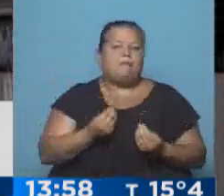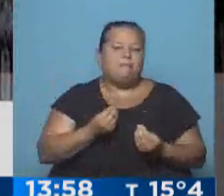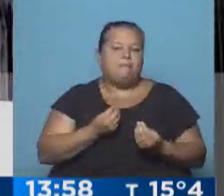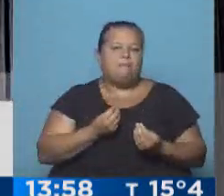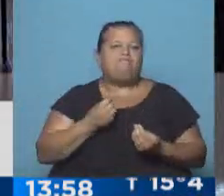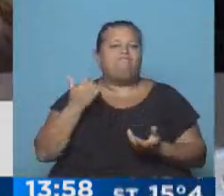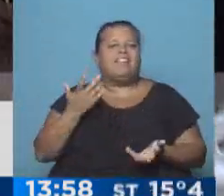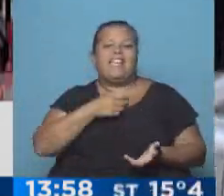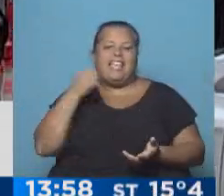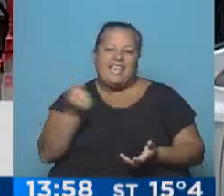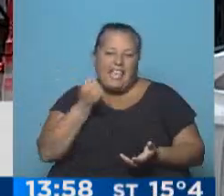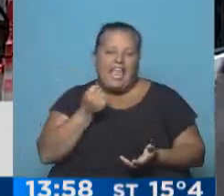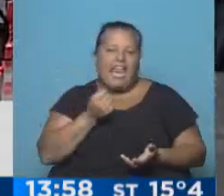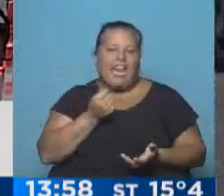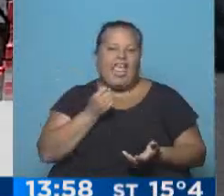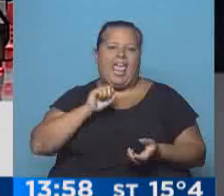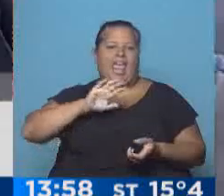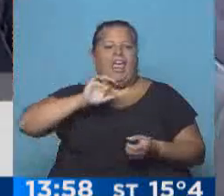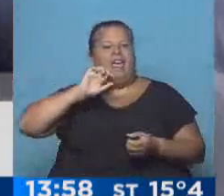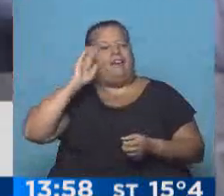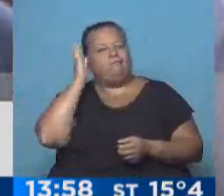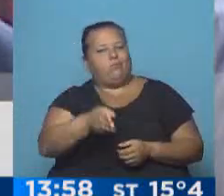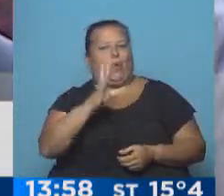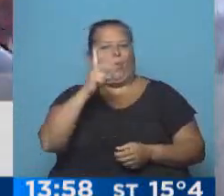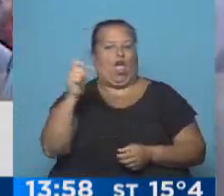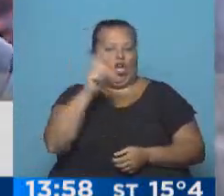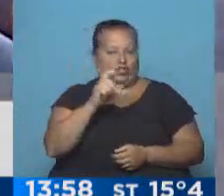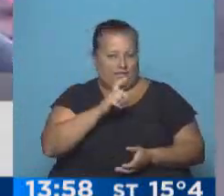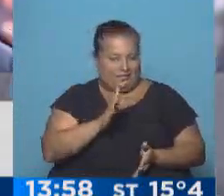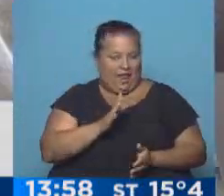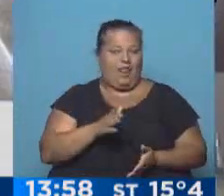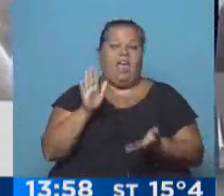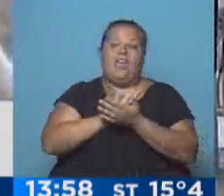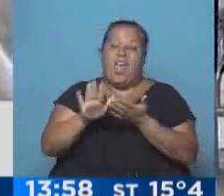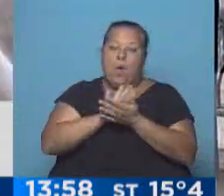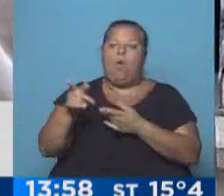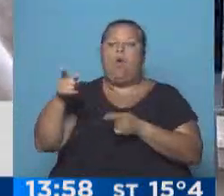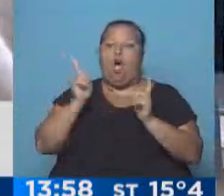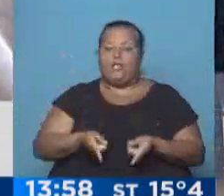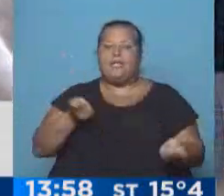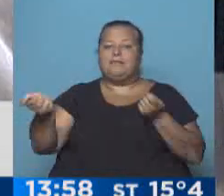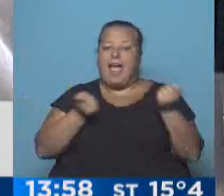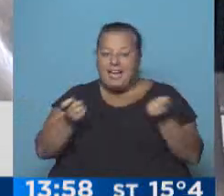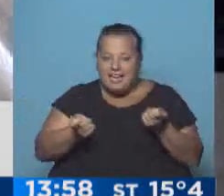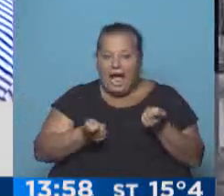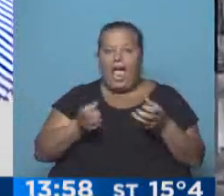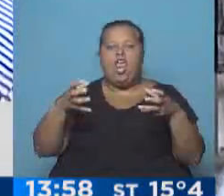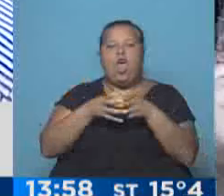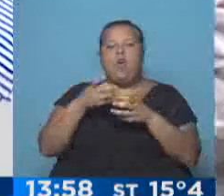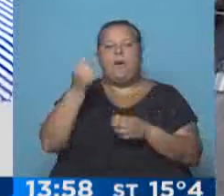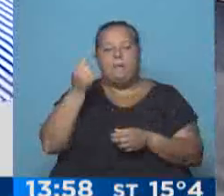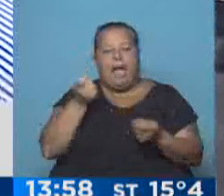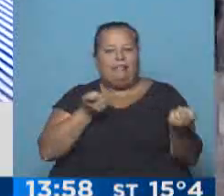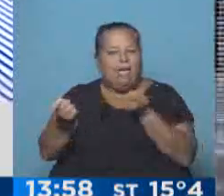que estaban queriendo torcerle el brazo al Banco Central, que de nuevo el mercado y los sectores financieros